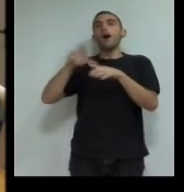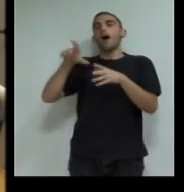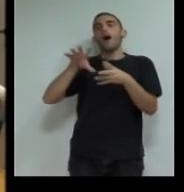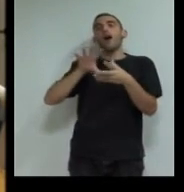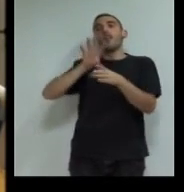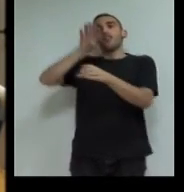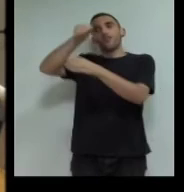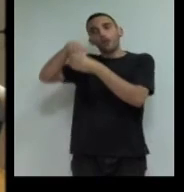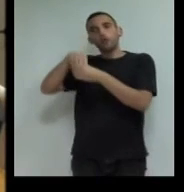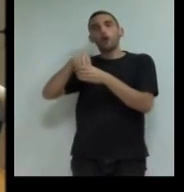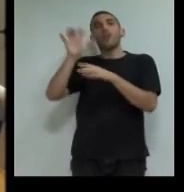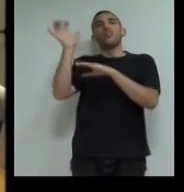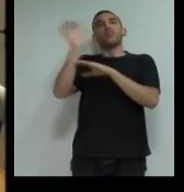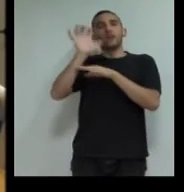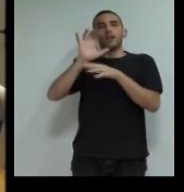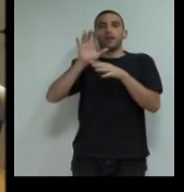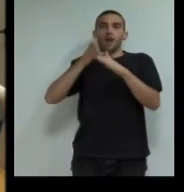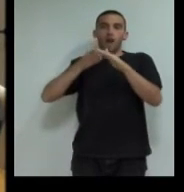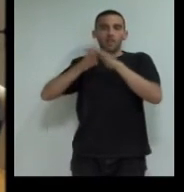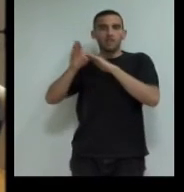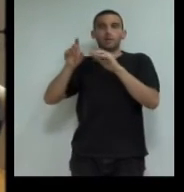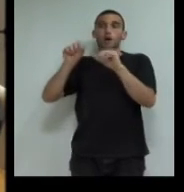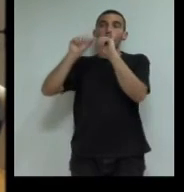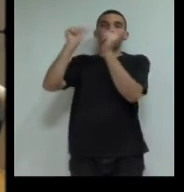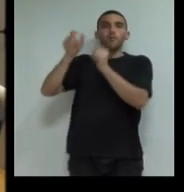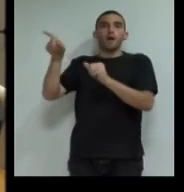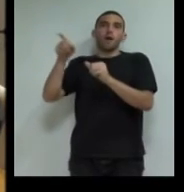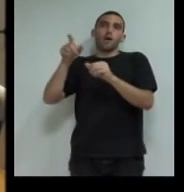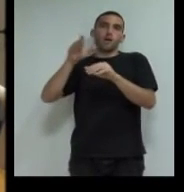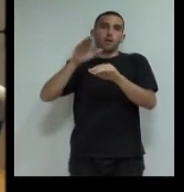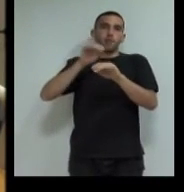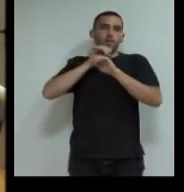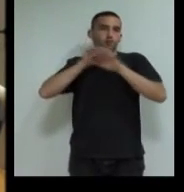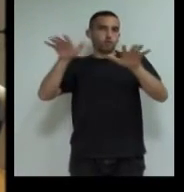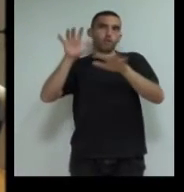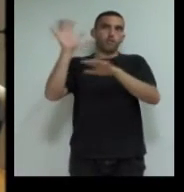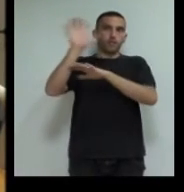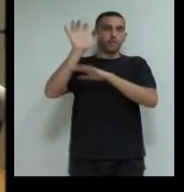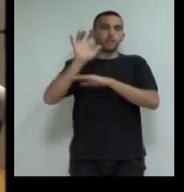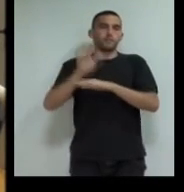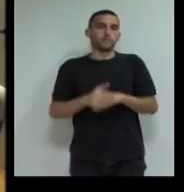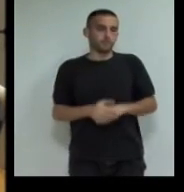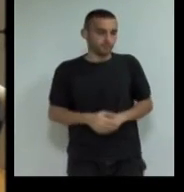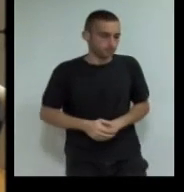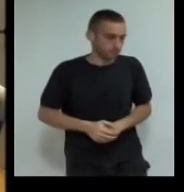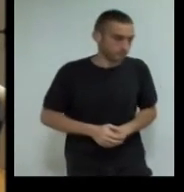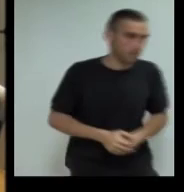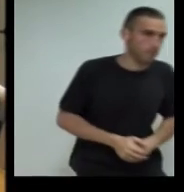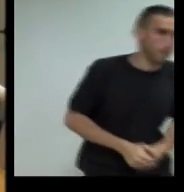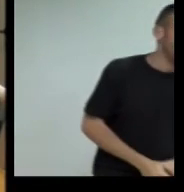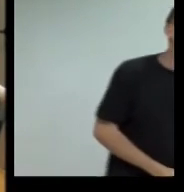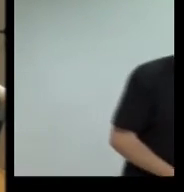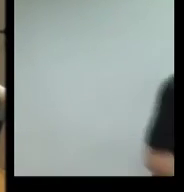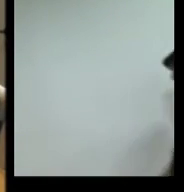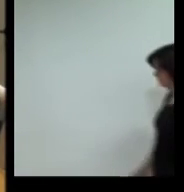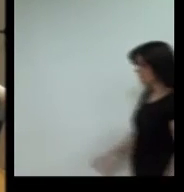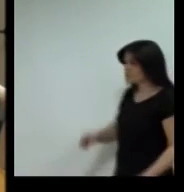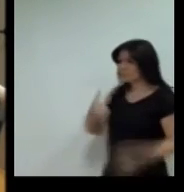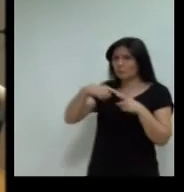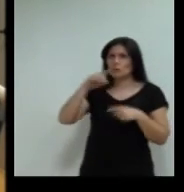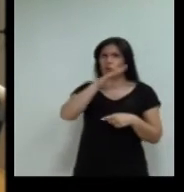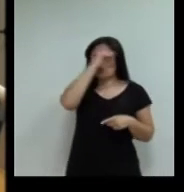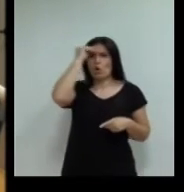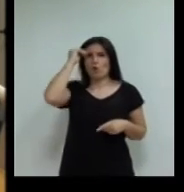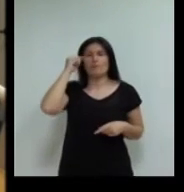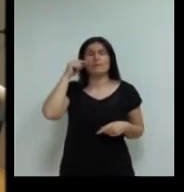proyecto Cine Accesible dentro de su modelo de explotación. No nos olvidemos de una cosa, el cine está haciendo, estas 2 últimas semanas, está